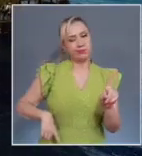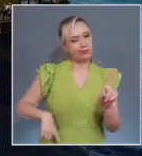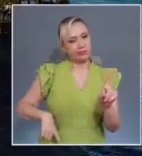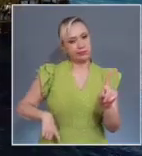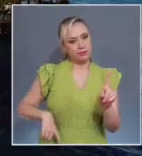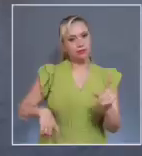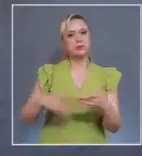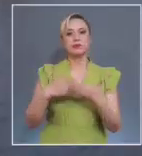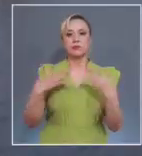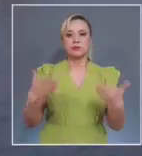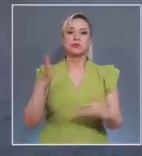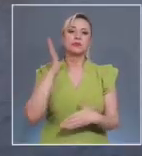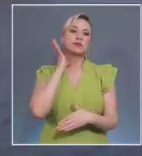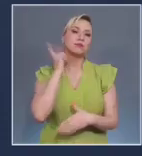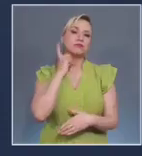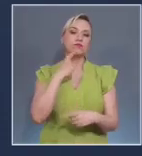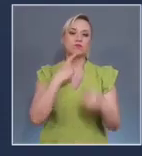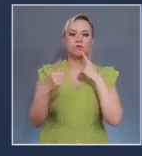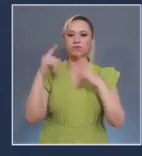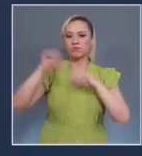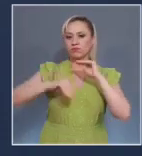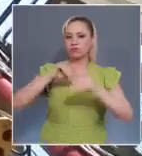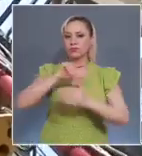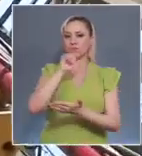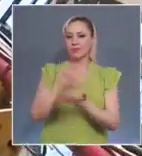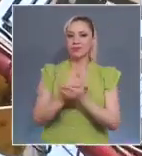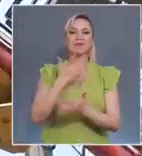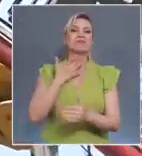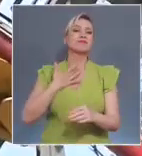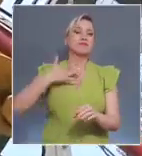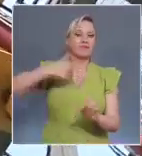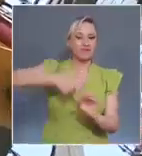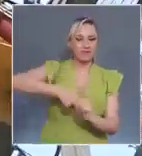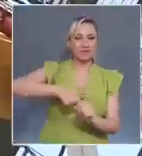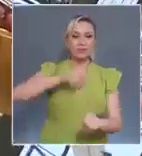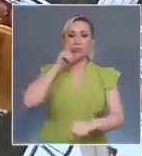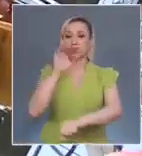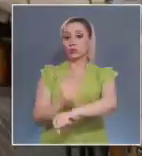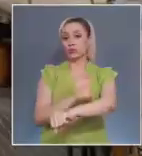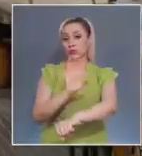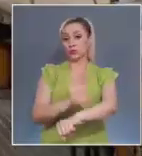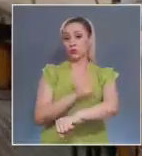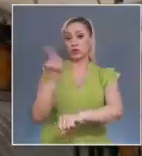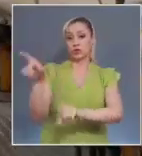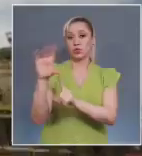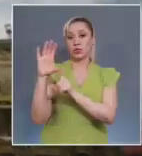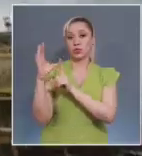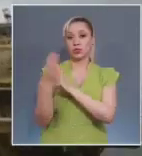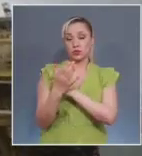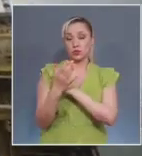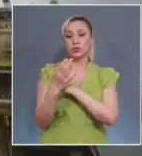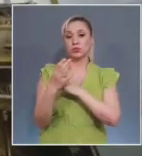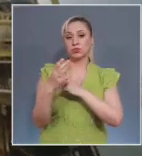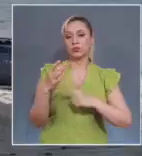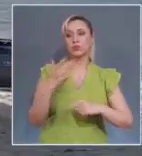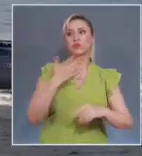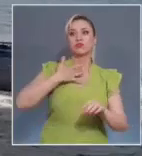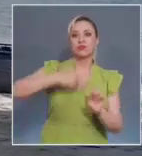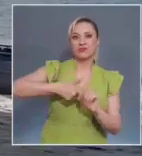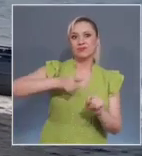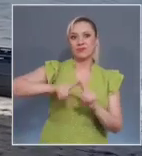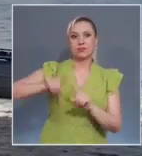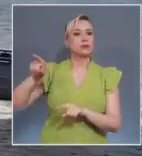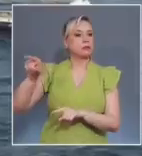de hidrocarburos, la Comisión Reguladora de Energía es la única competente para regular todos los aspectos relacionados con la venta de primera